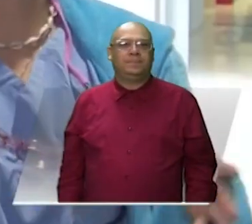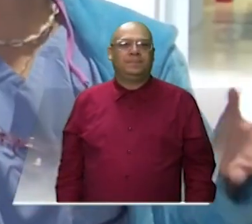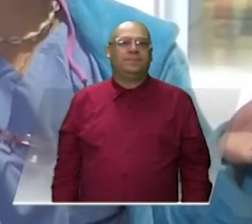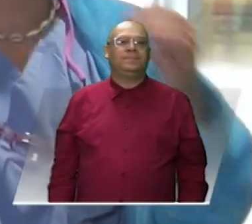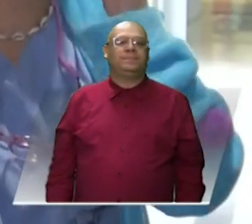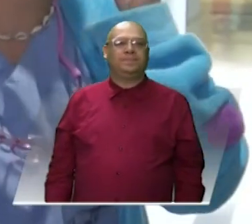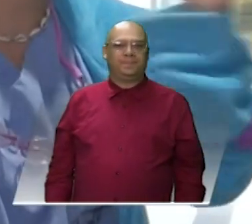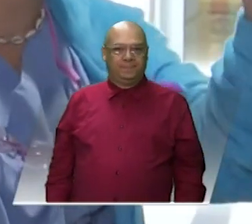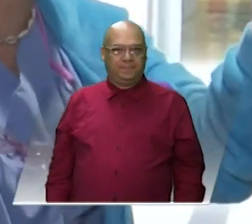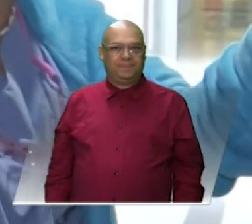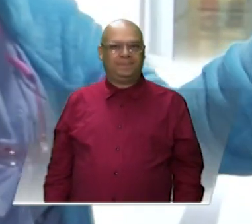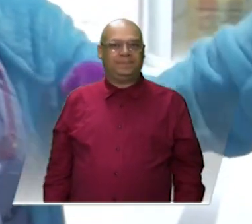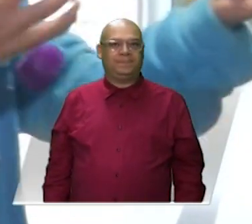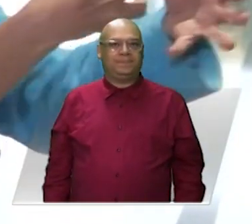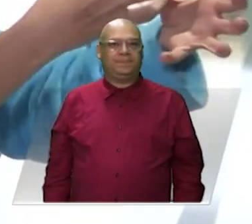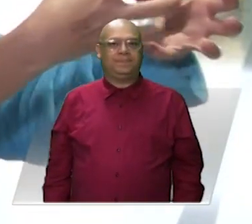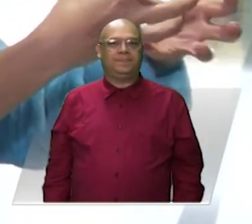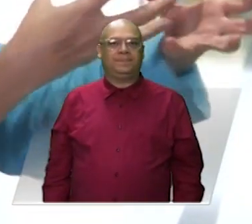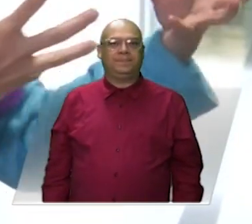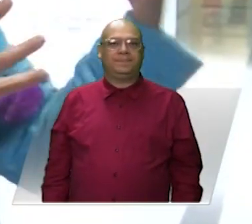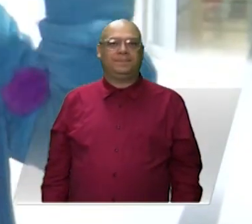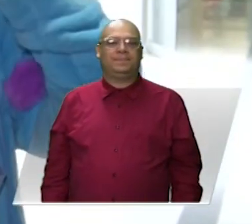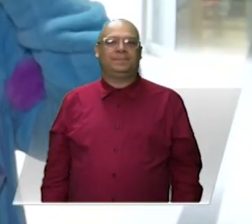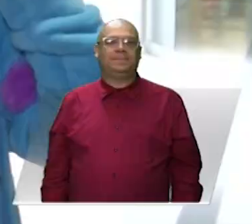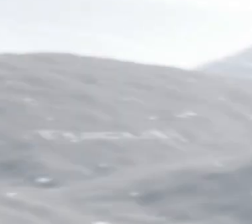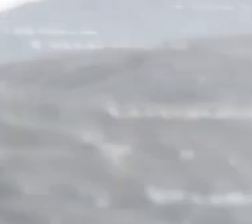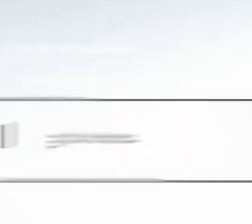arroba la cirujana de los niños